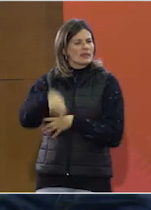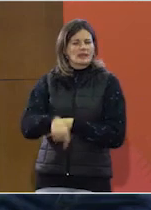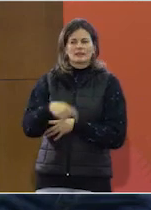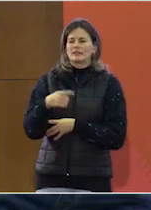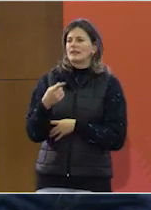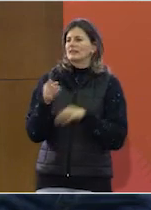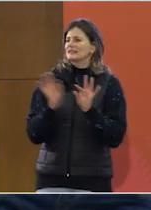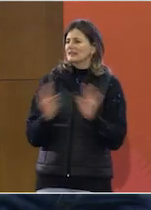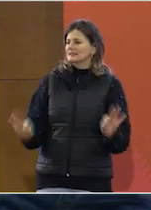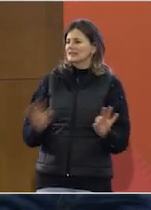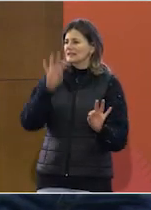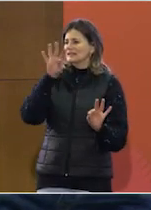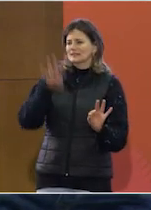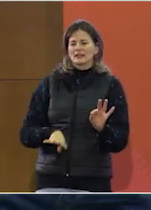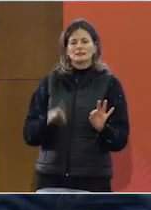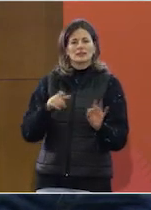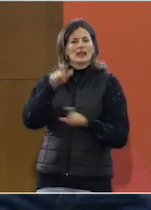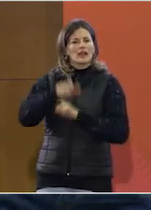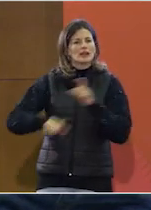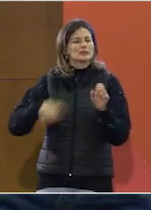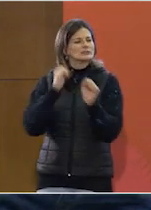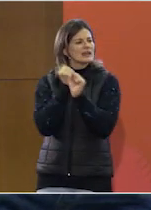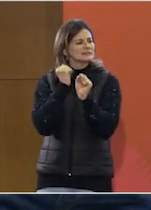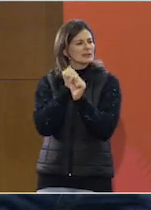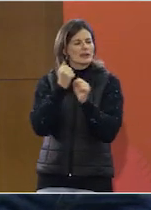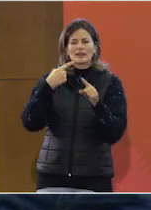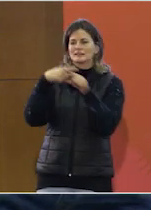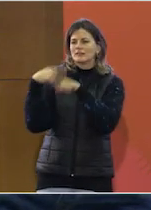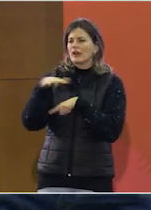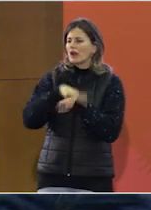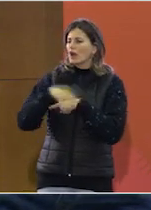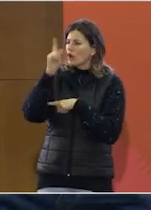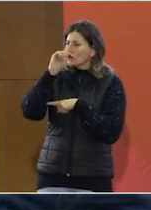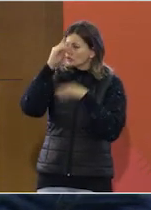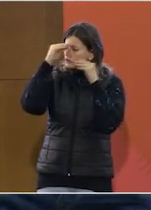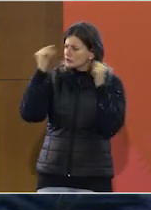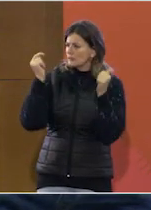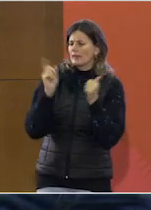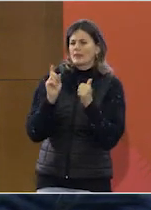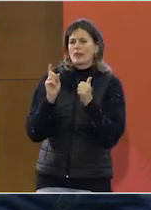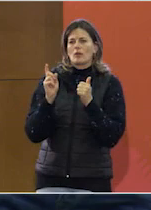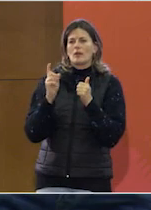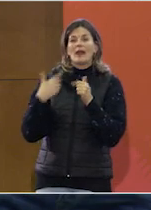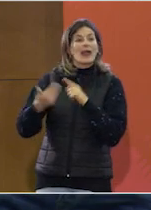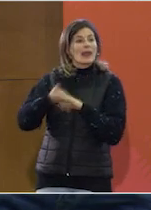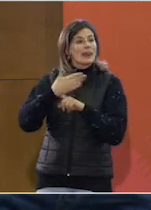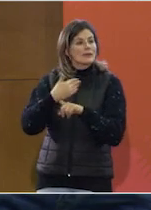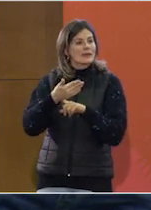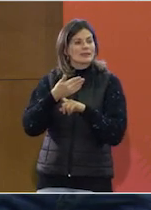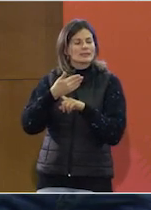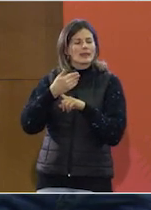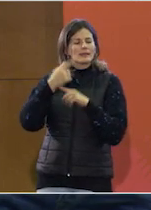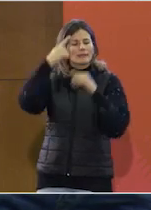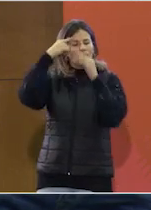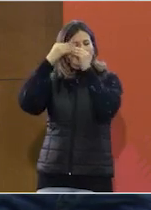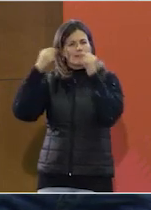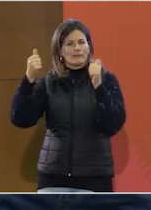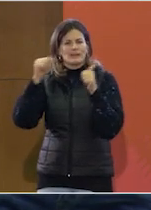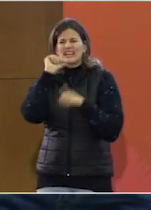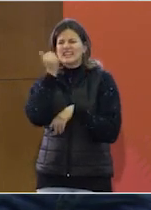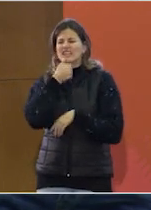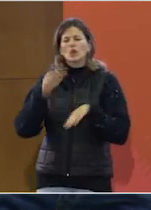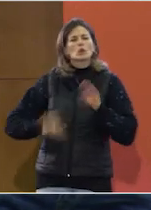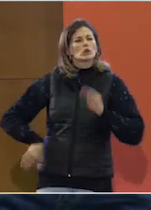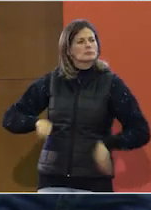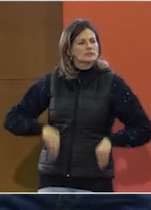a la gente de los barrios y pueblos de la clase trabajadora, que no olviden, que ninguna bandera les haga olvidar quiénes eran los